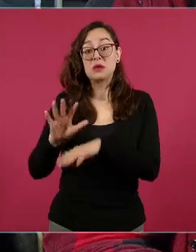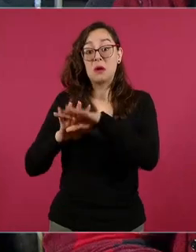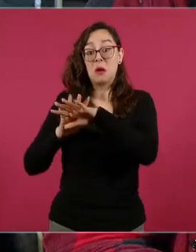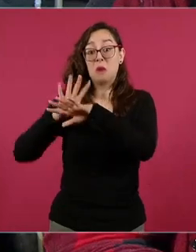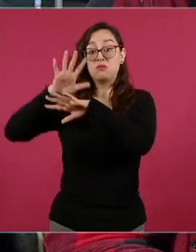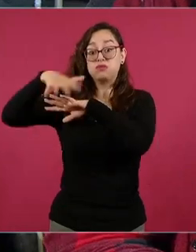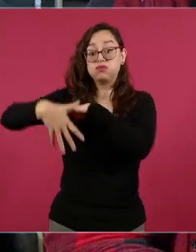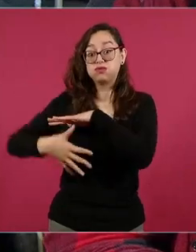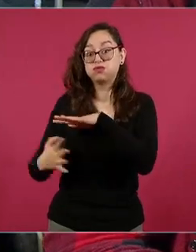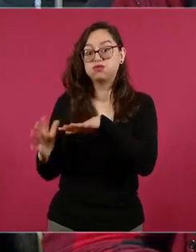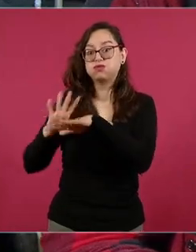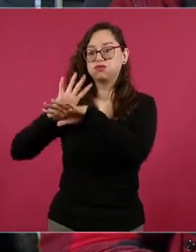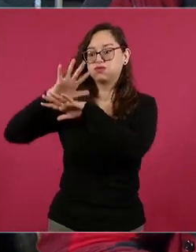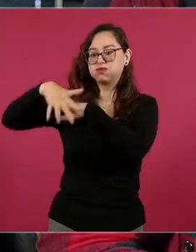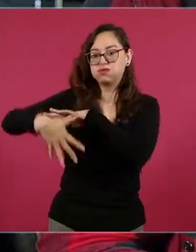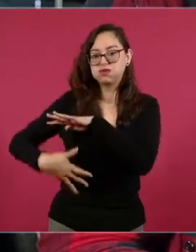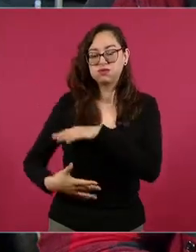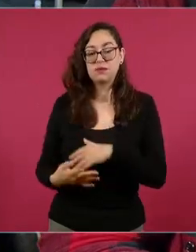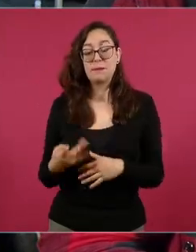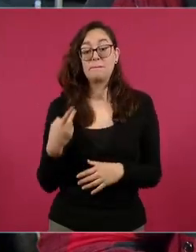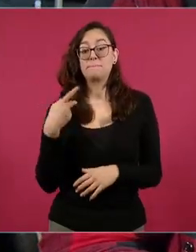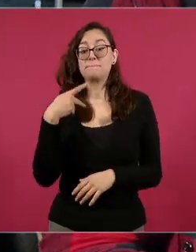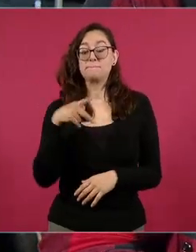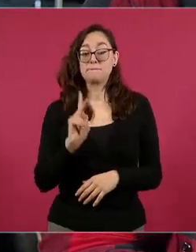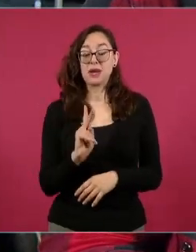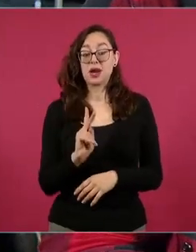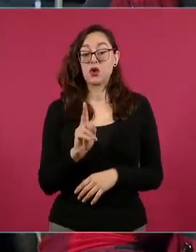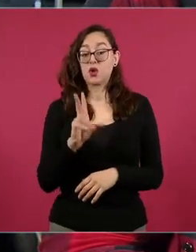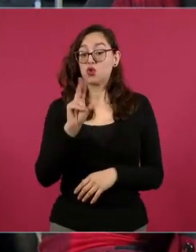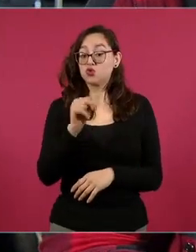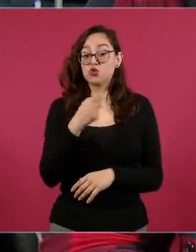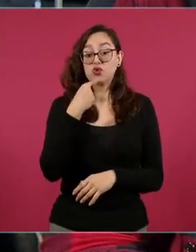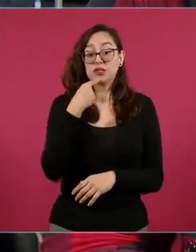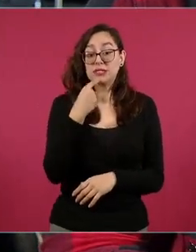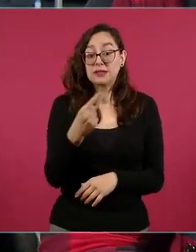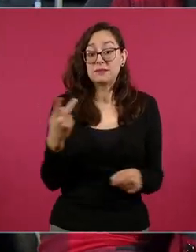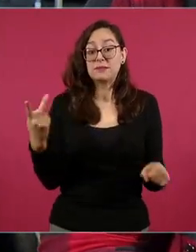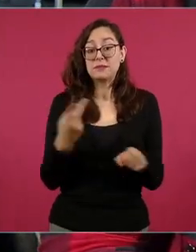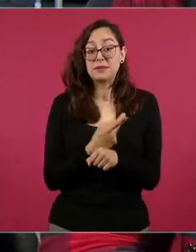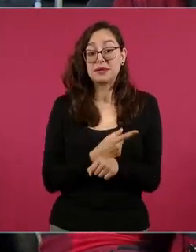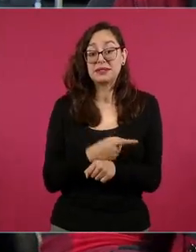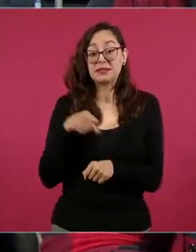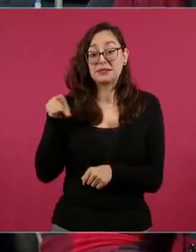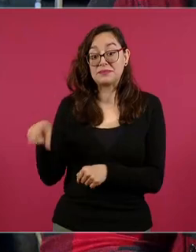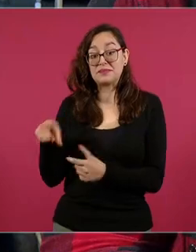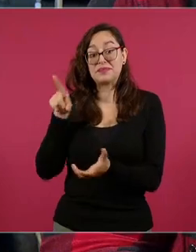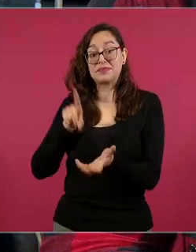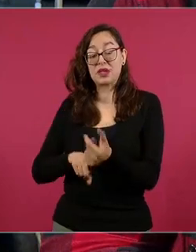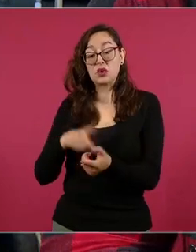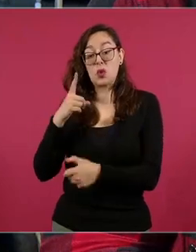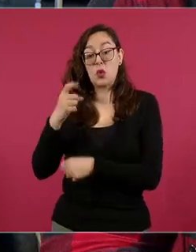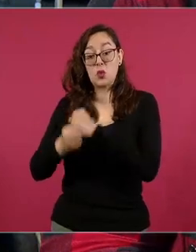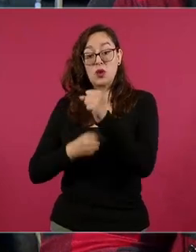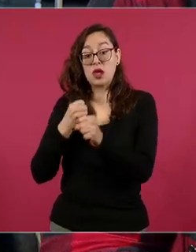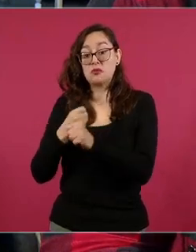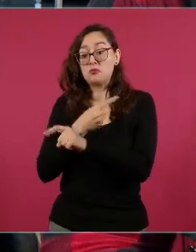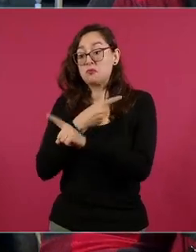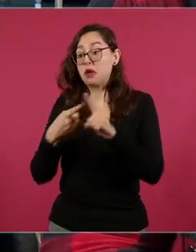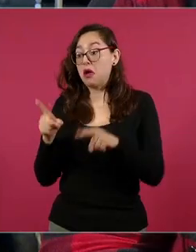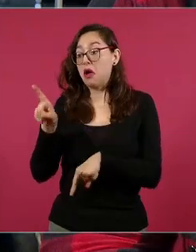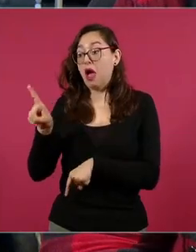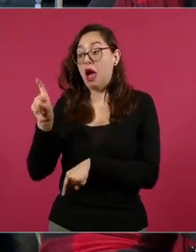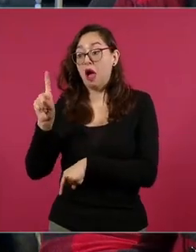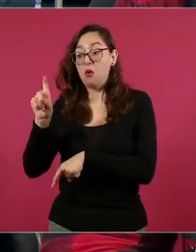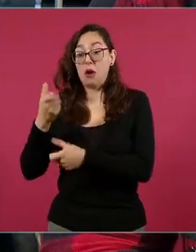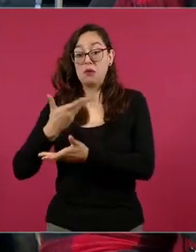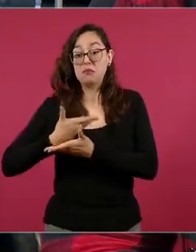estaba rebasada. Lo que no mencionan es que esta presa tiene un año y medio sin suministrar una sola gota de agua a la capital del estado,